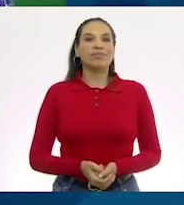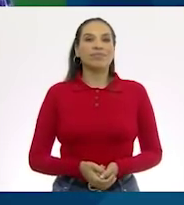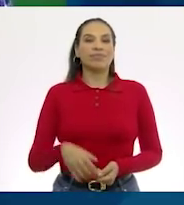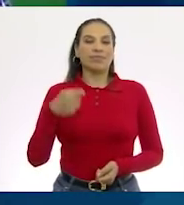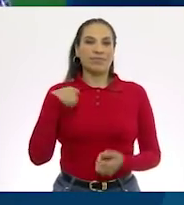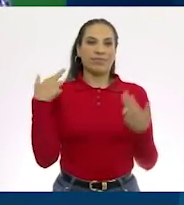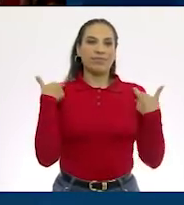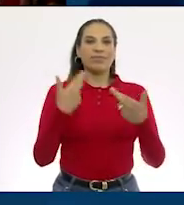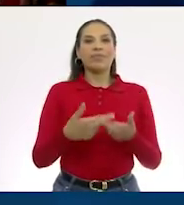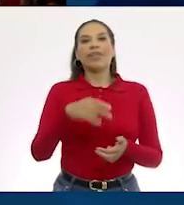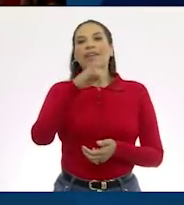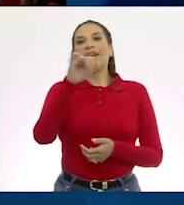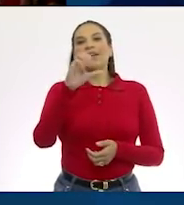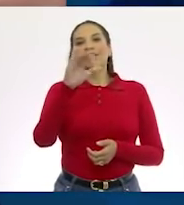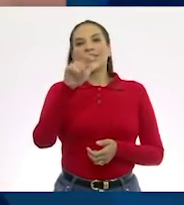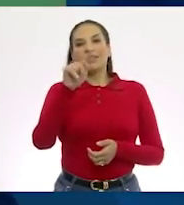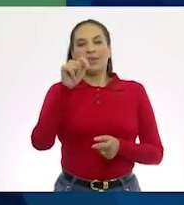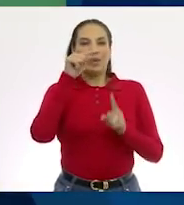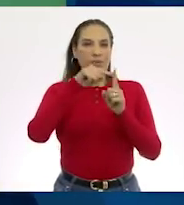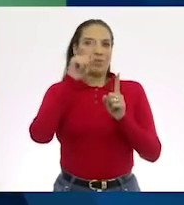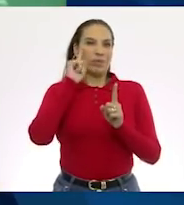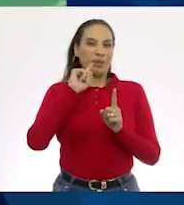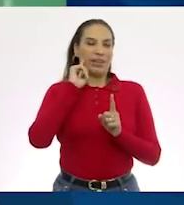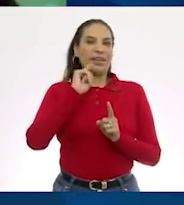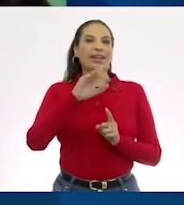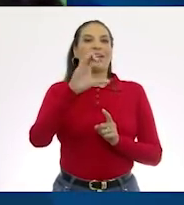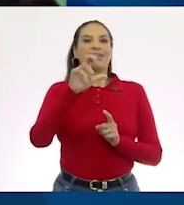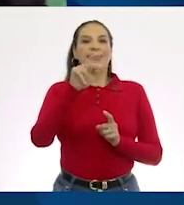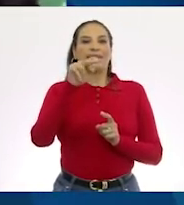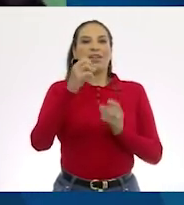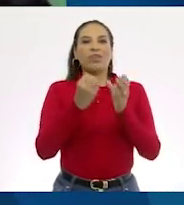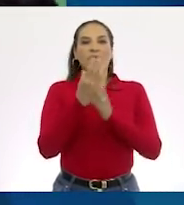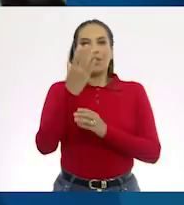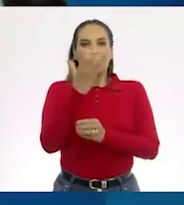Yo soy el profesor Jacinto. Muchachos, ella es Cristina y es su nueva compañera.